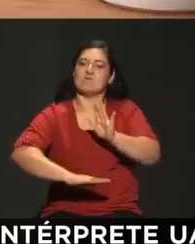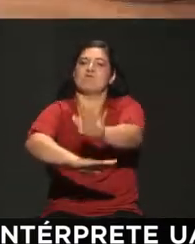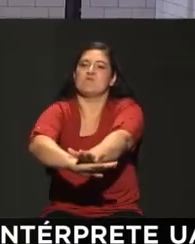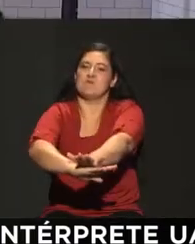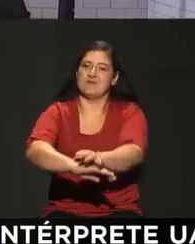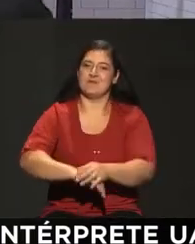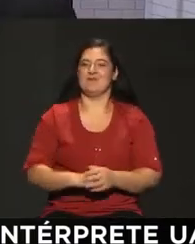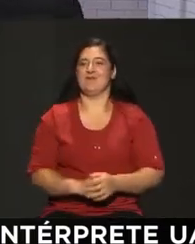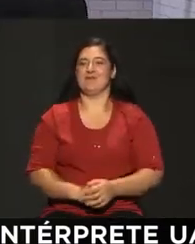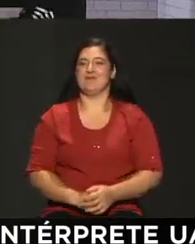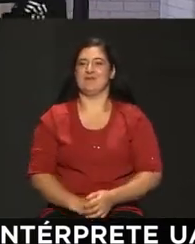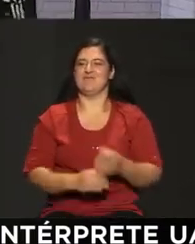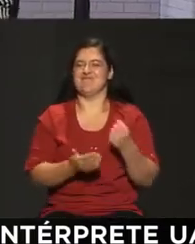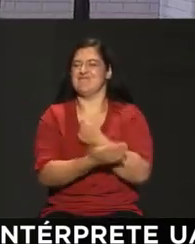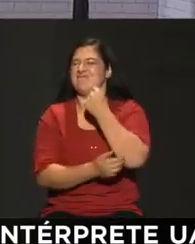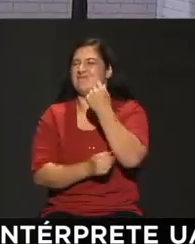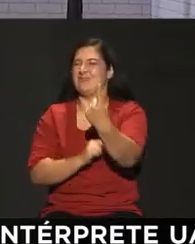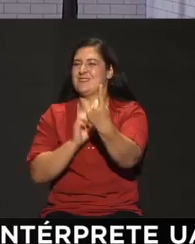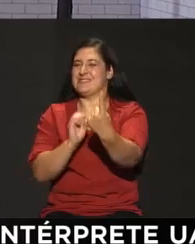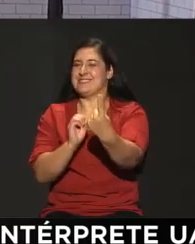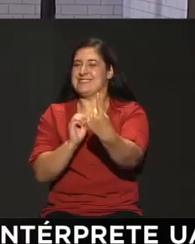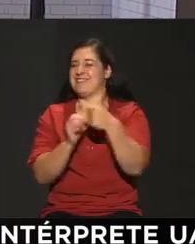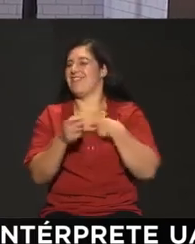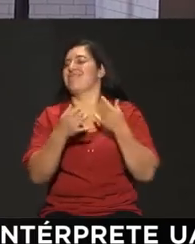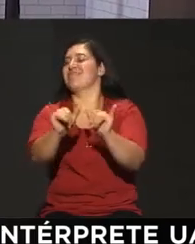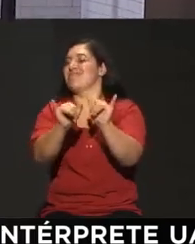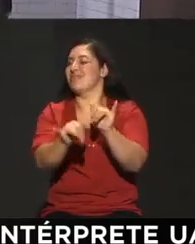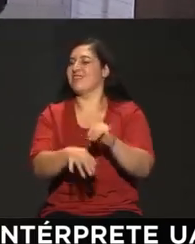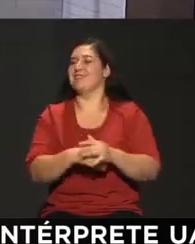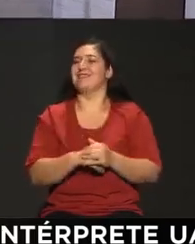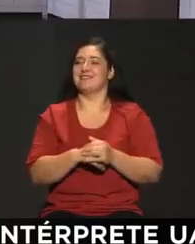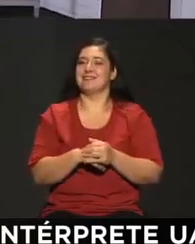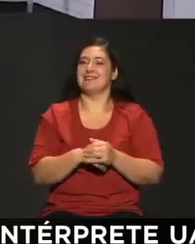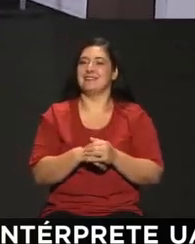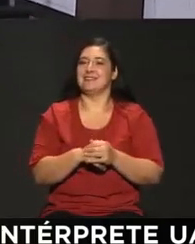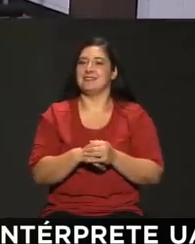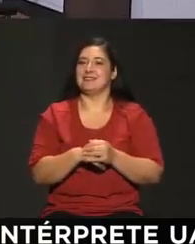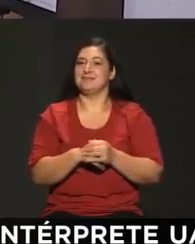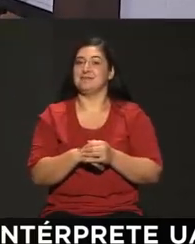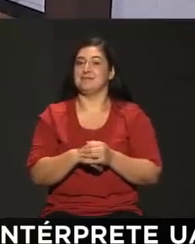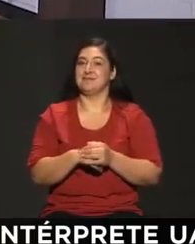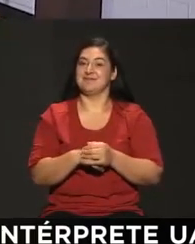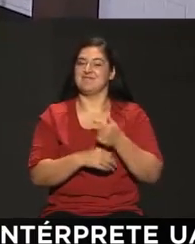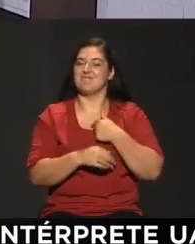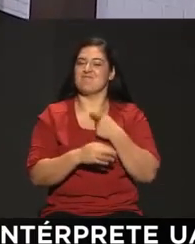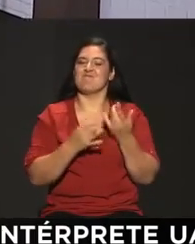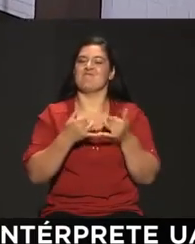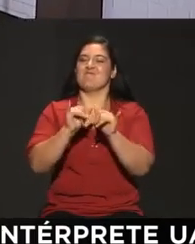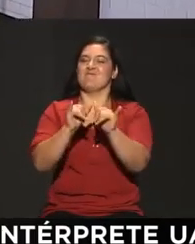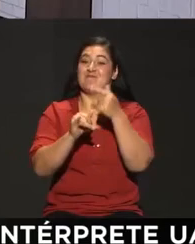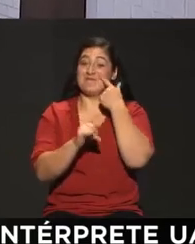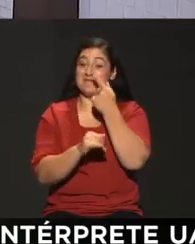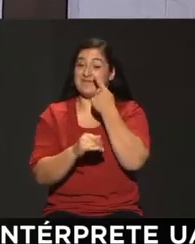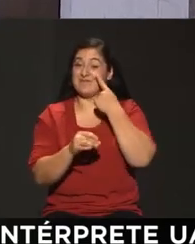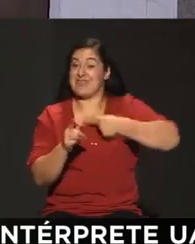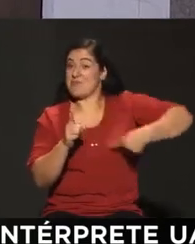hacer lo mismo. ¡Ay, 1-0! Te engañé con esa estrategia de dar la vuelta. Mira la que te voy a hacer que no te la esperas. Una